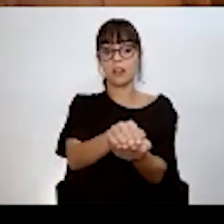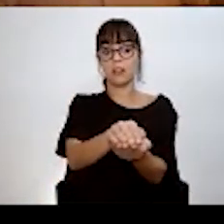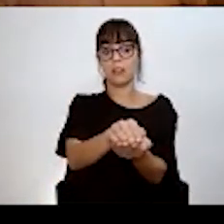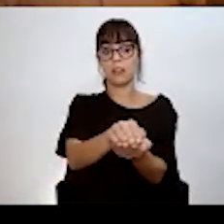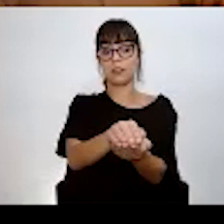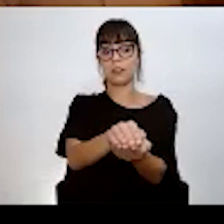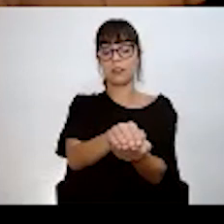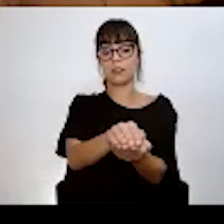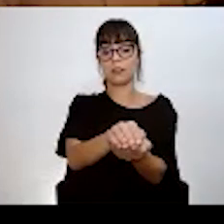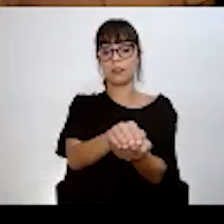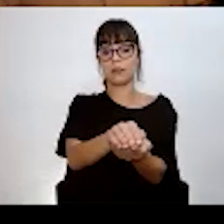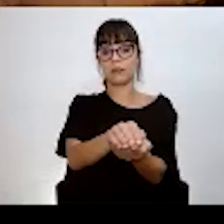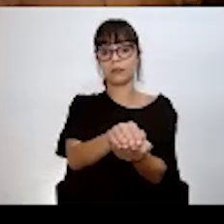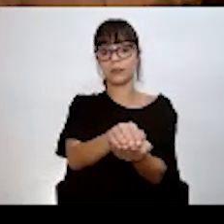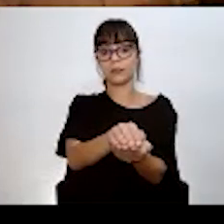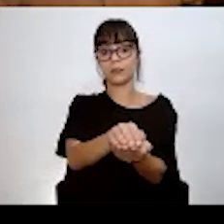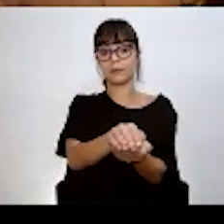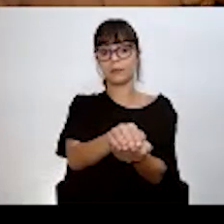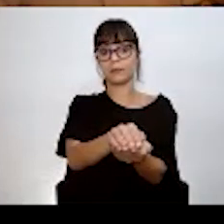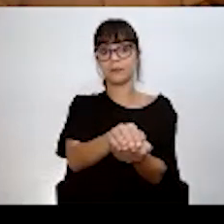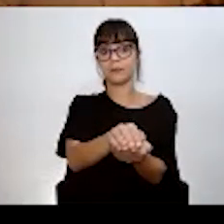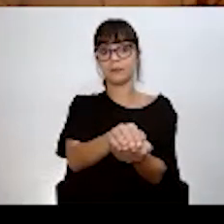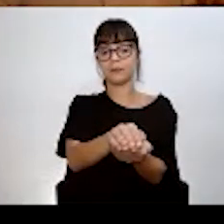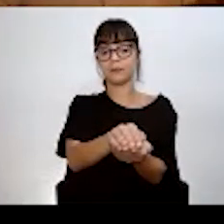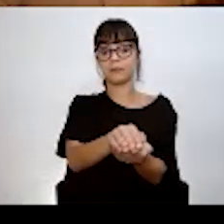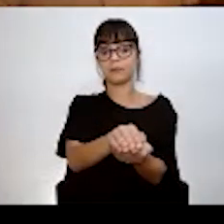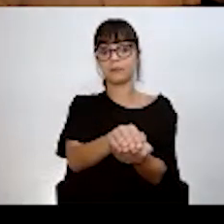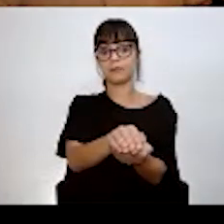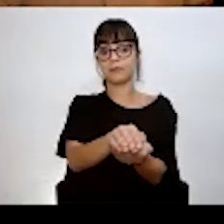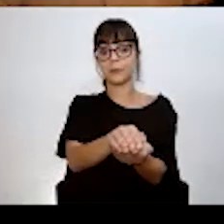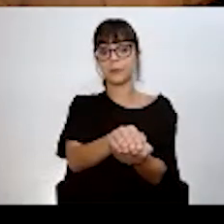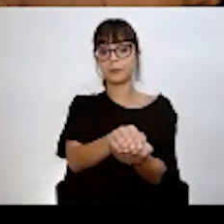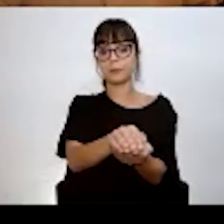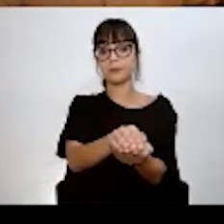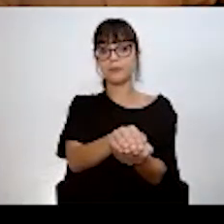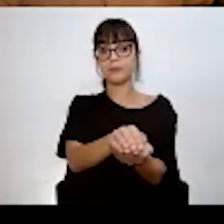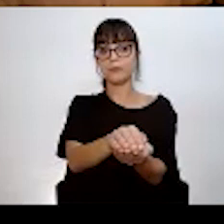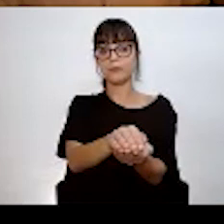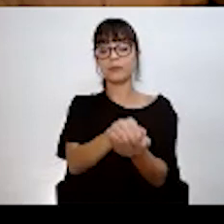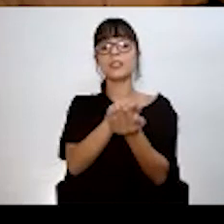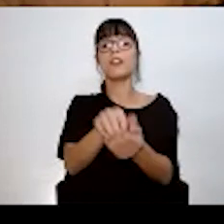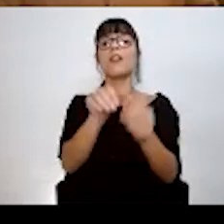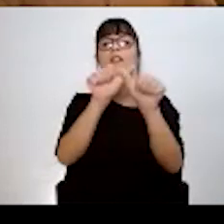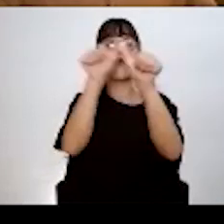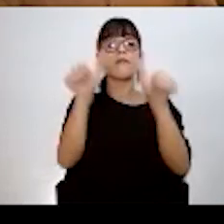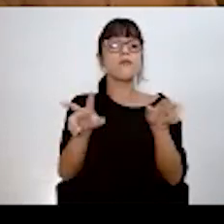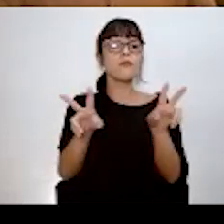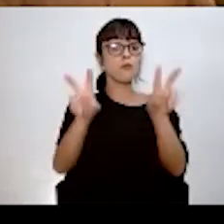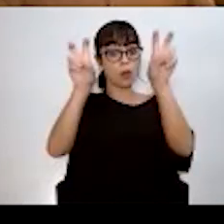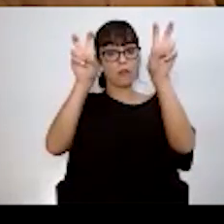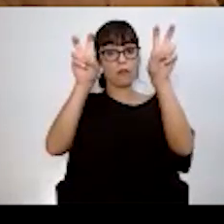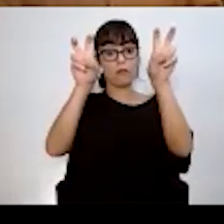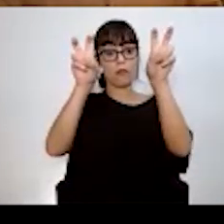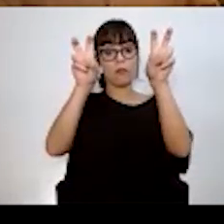además relativamente súbita, si estamos hablando en tiempos históricos, de un nuevo modelo de enterramiento, que son los enterramientos